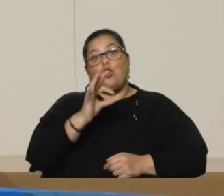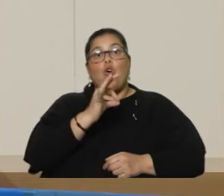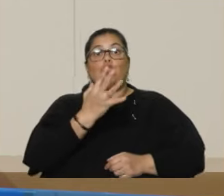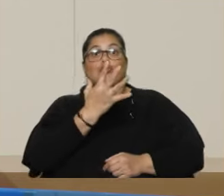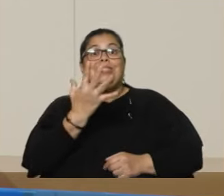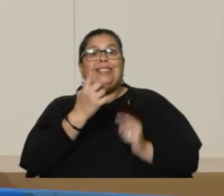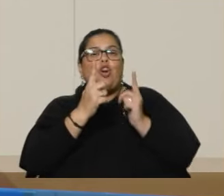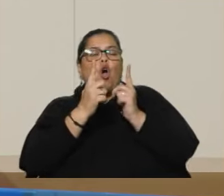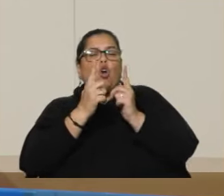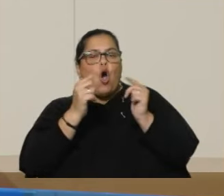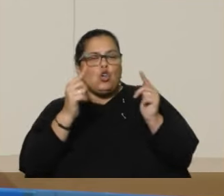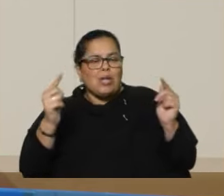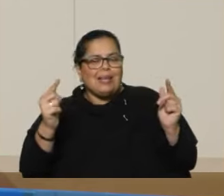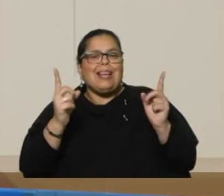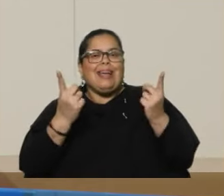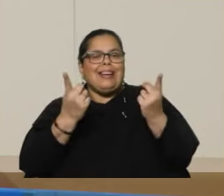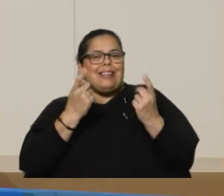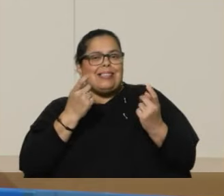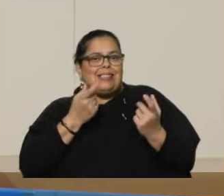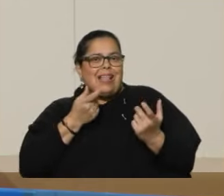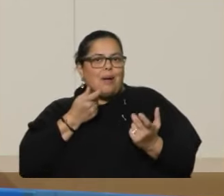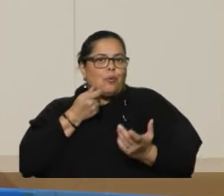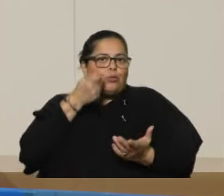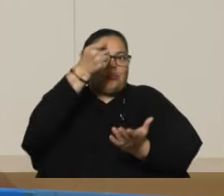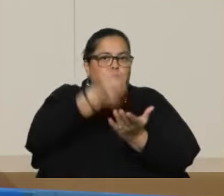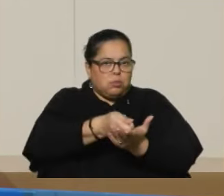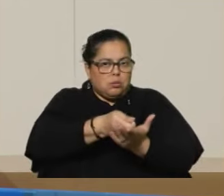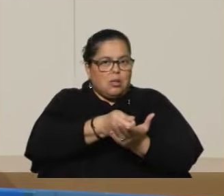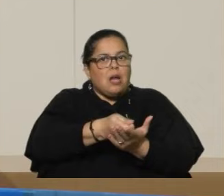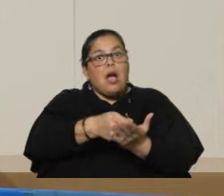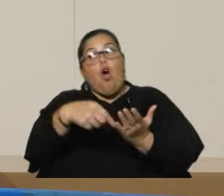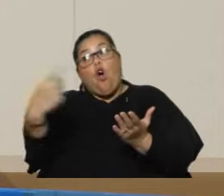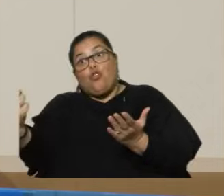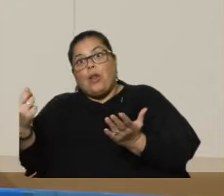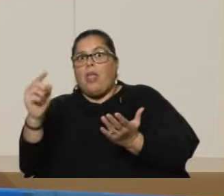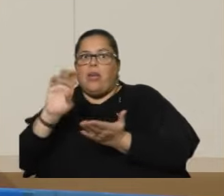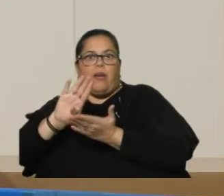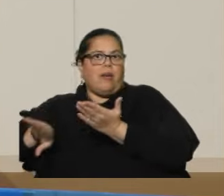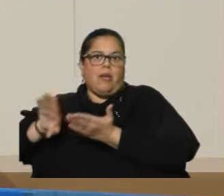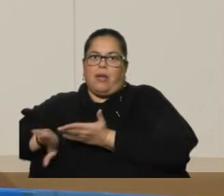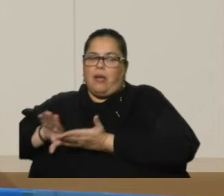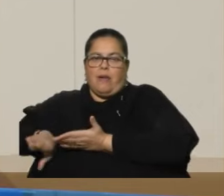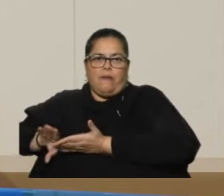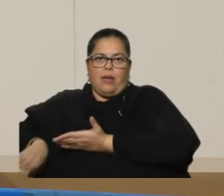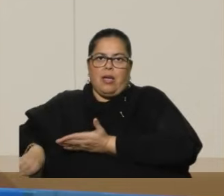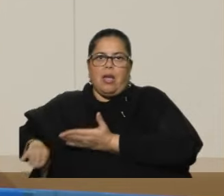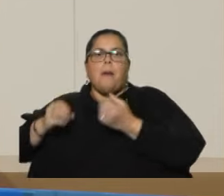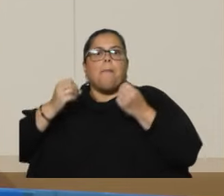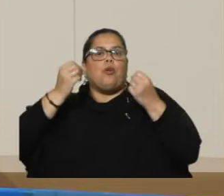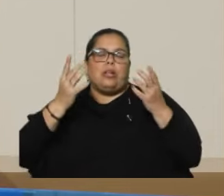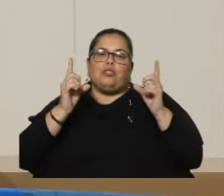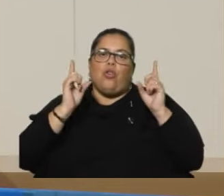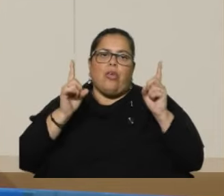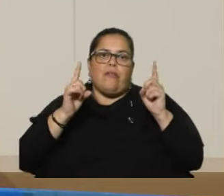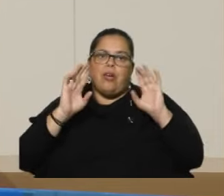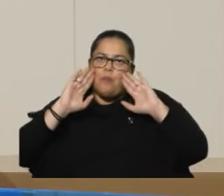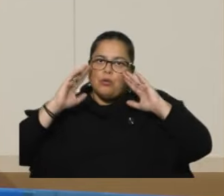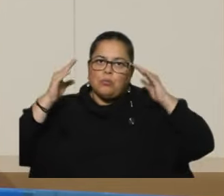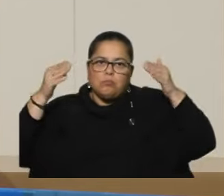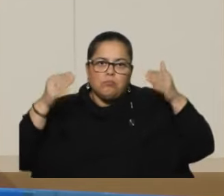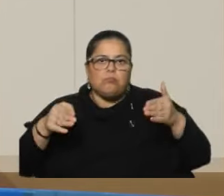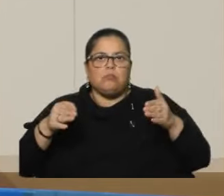para poner recursos en 4 o 5 cosas, hay otra cantidad de cosas que hay que decir que no. Entonces creo que hay que ser muy prudente en, bueno, en la alegría con